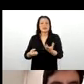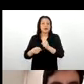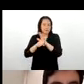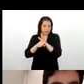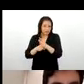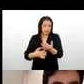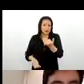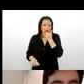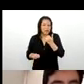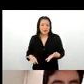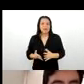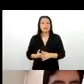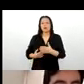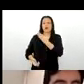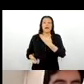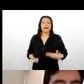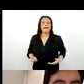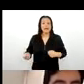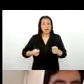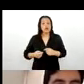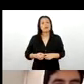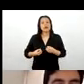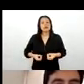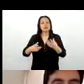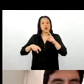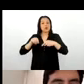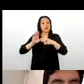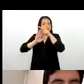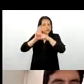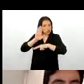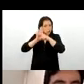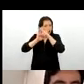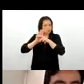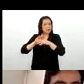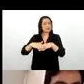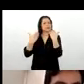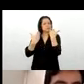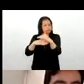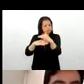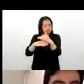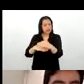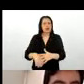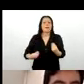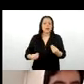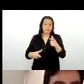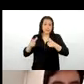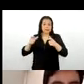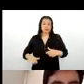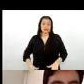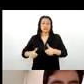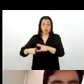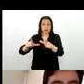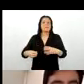Estado emitió algunas normas, condiciones, para la población por el tema de la